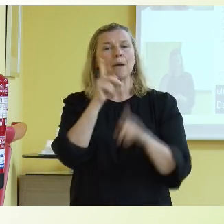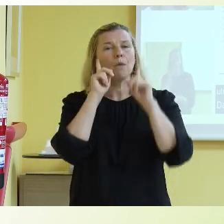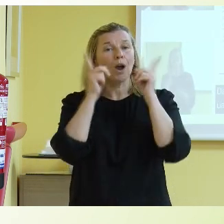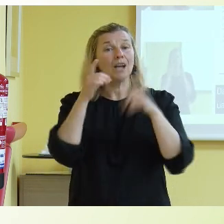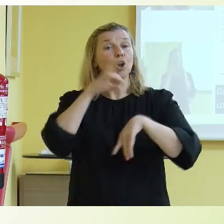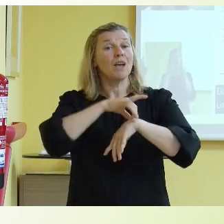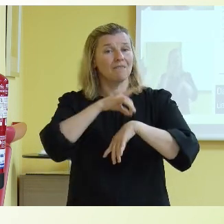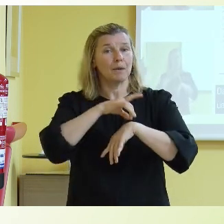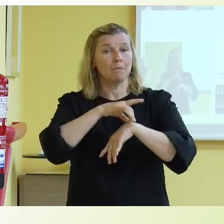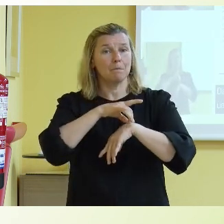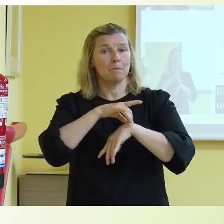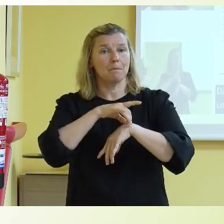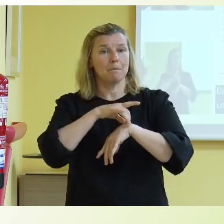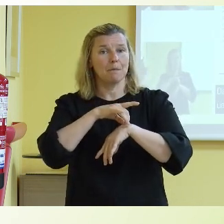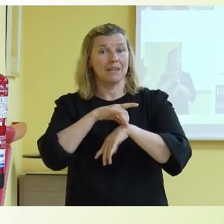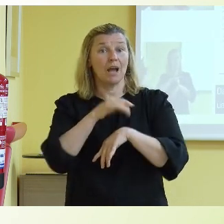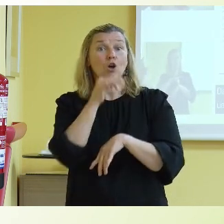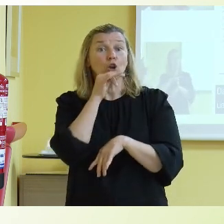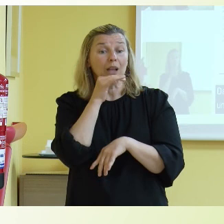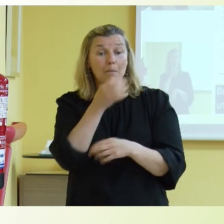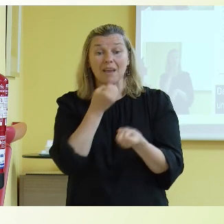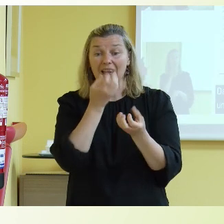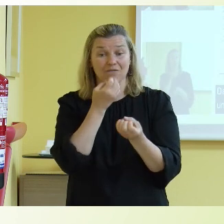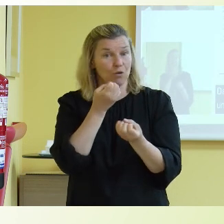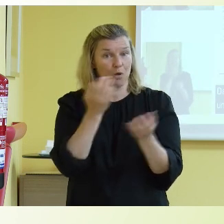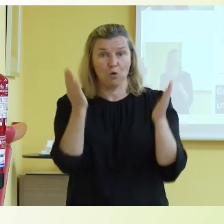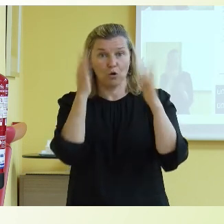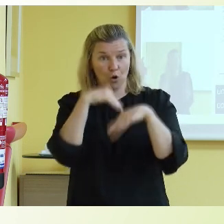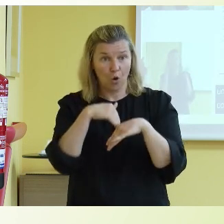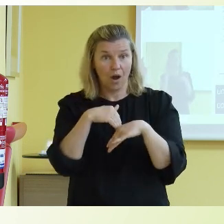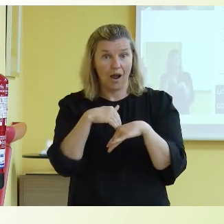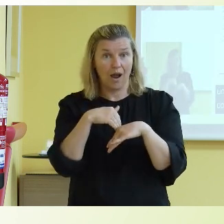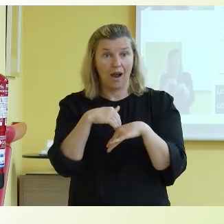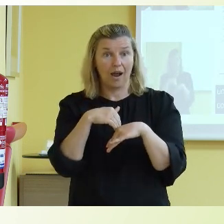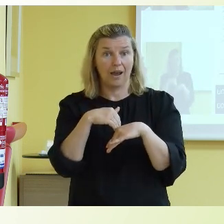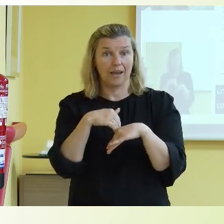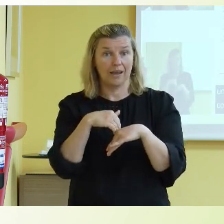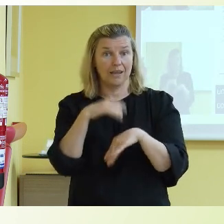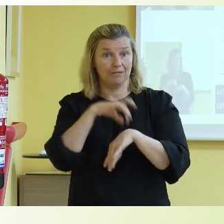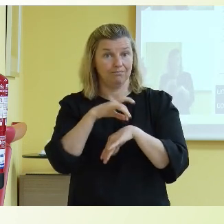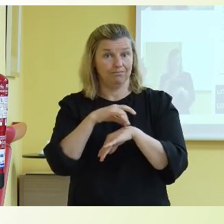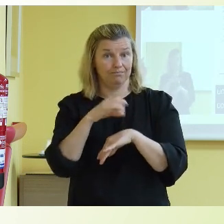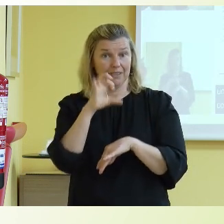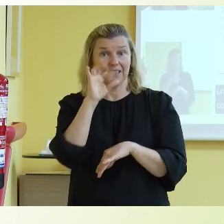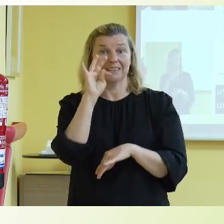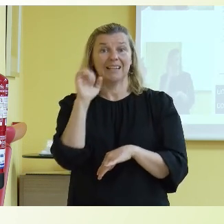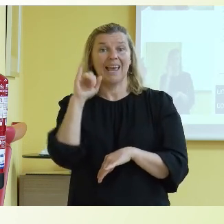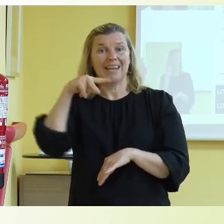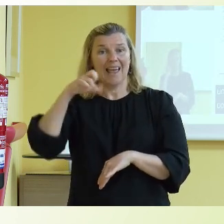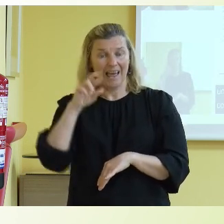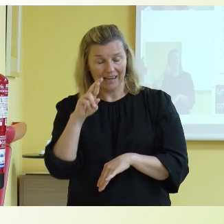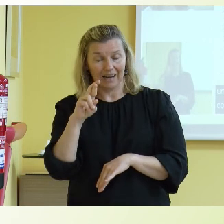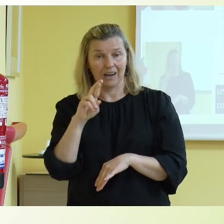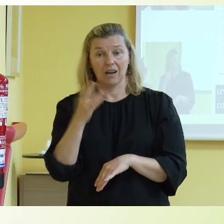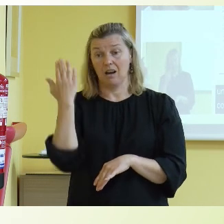una enfermedad para la que aún no contemos con esa información, como es la distrofia miotónica de Steiner. He mencionado